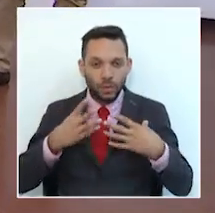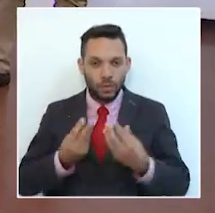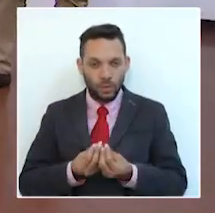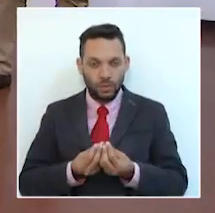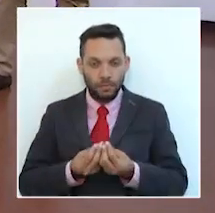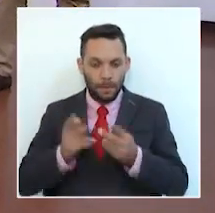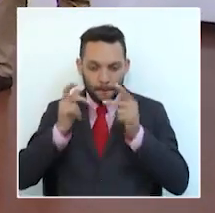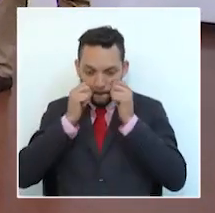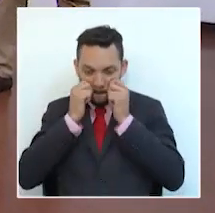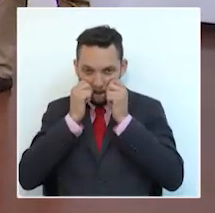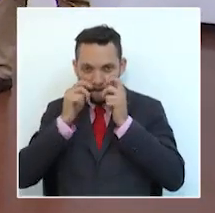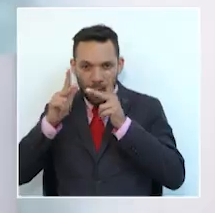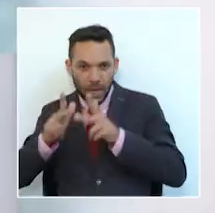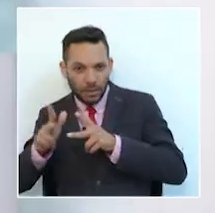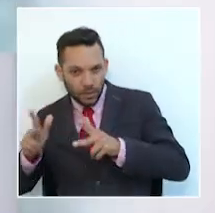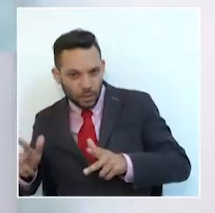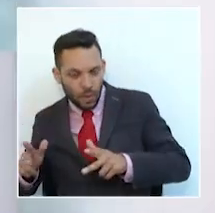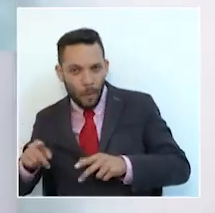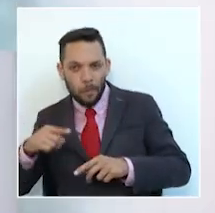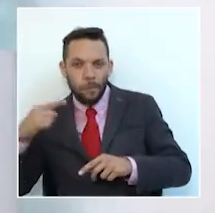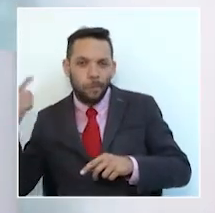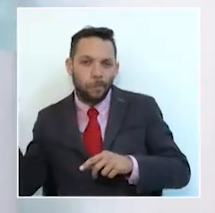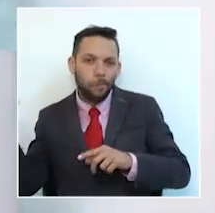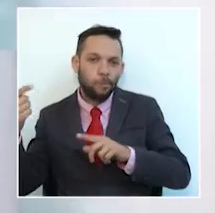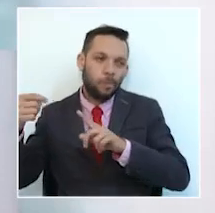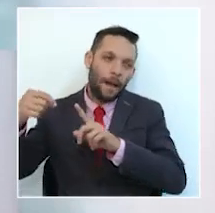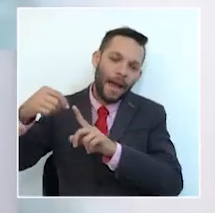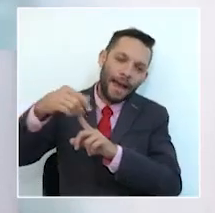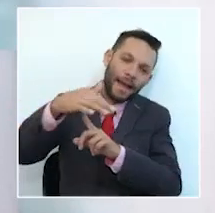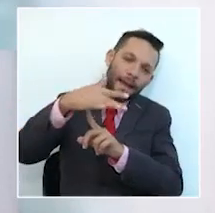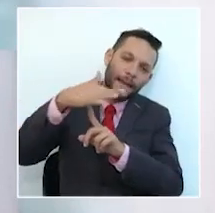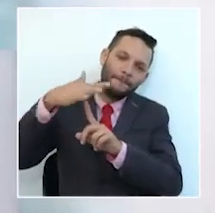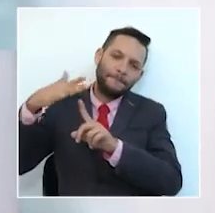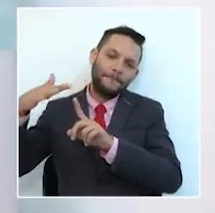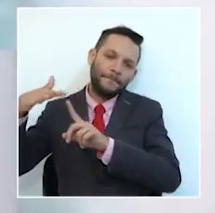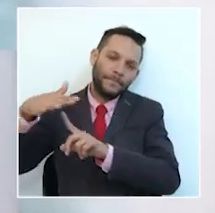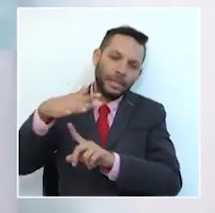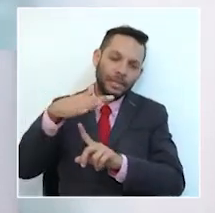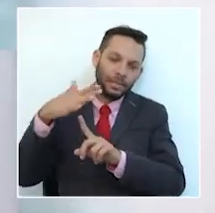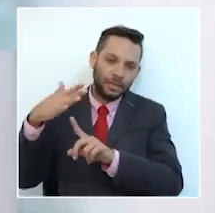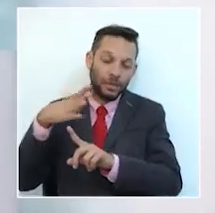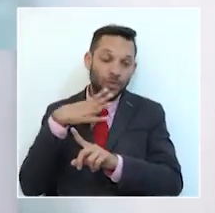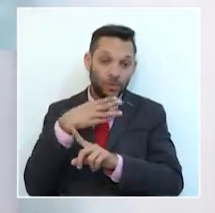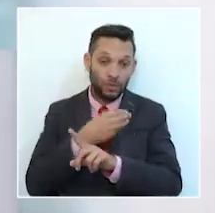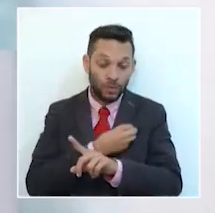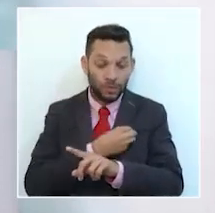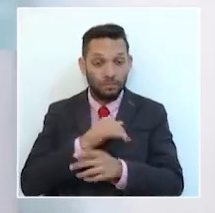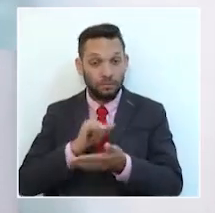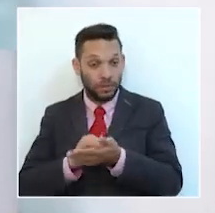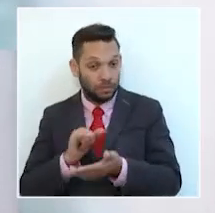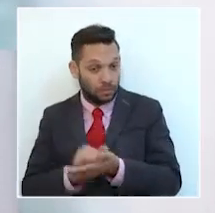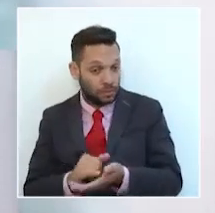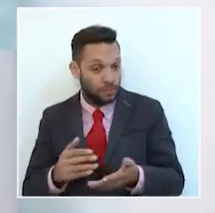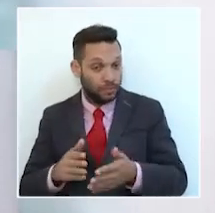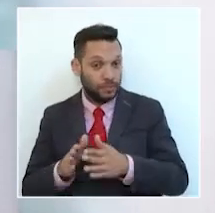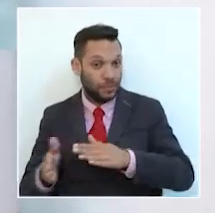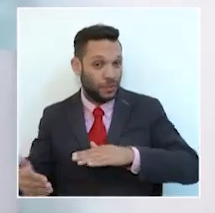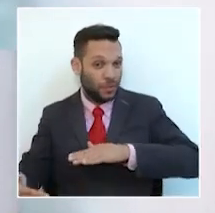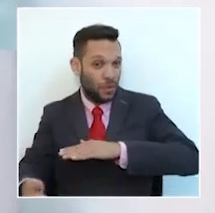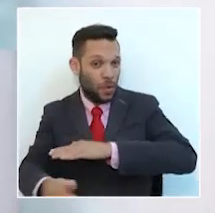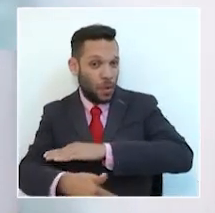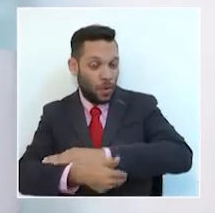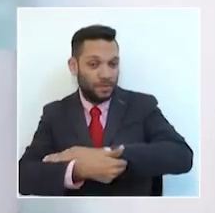vivimos en un entorno y el entorno es fundamental de hecho somos así porque el medio ambiente nos hizo así